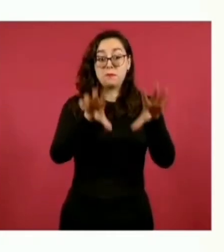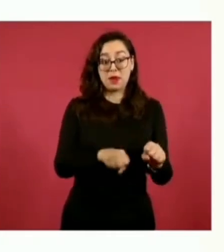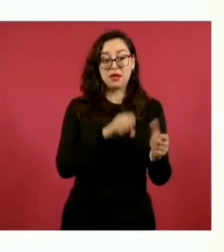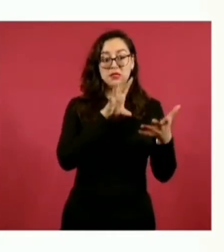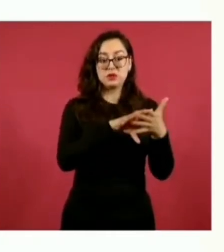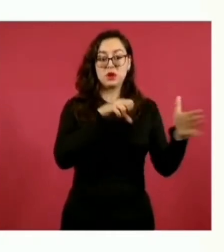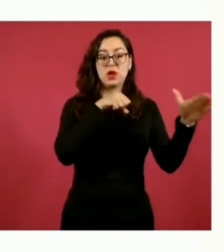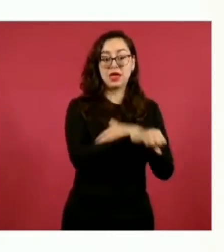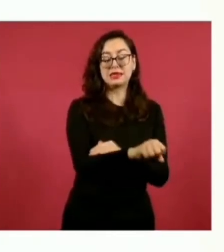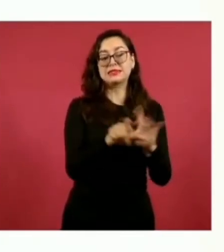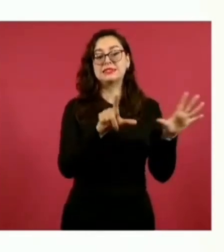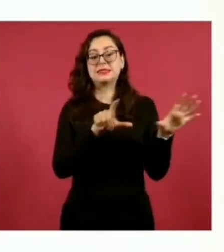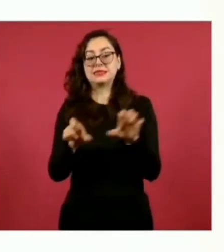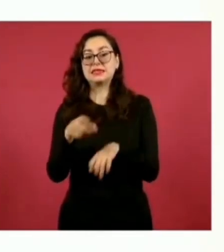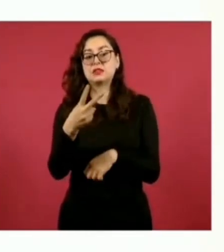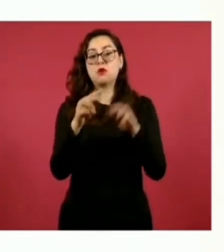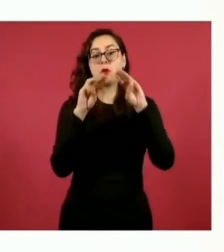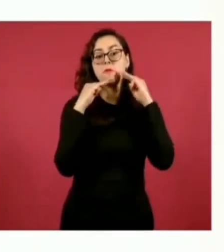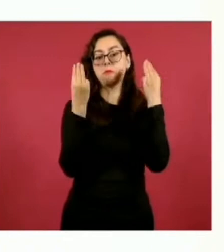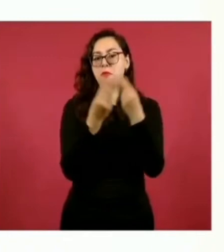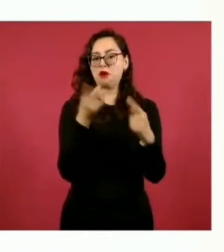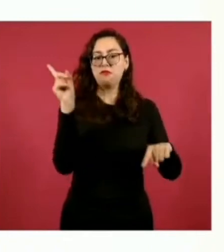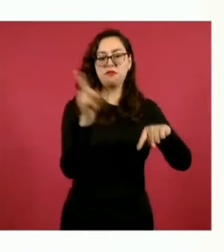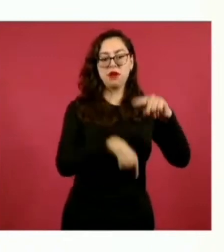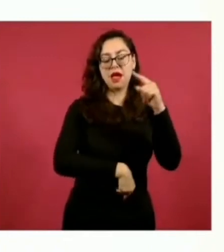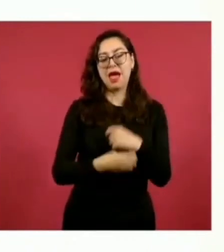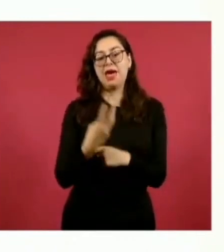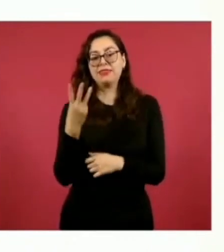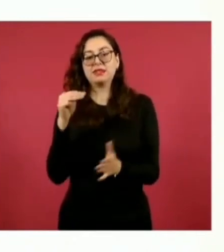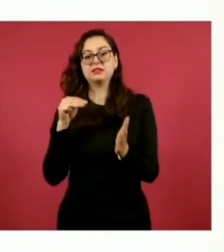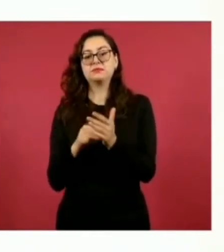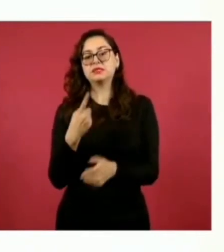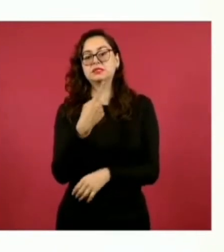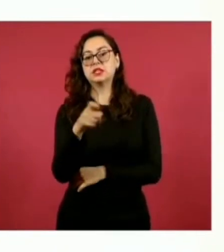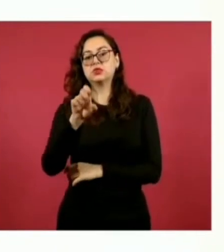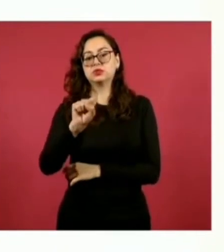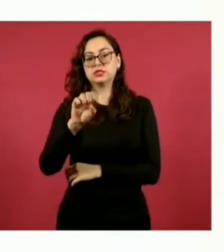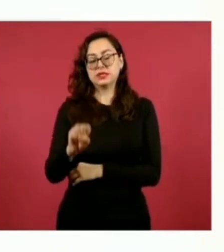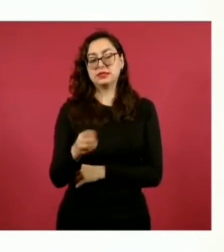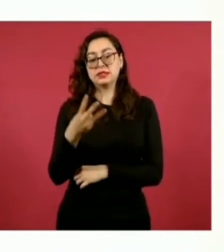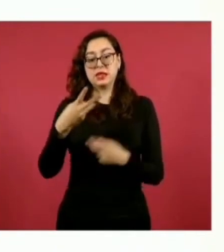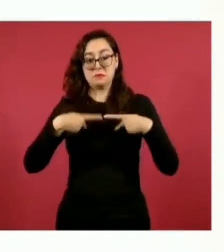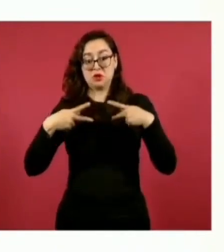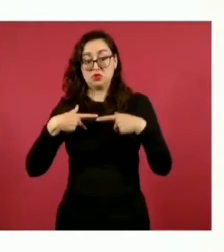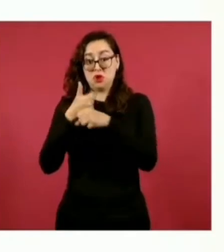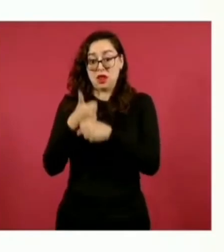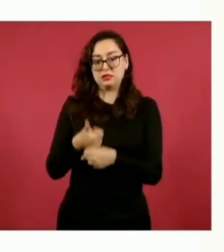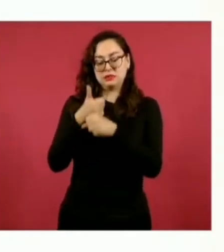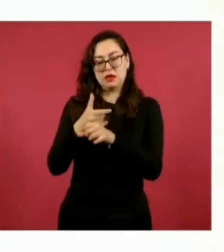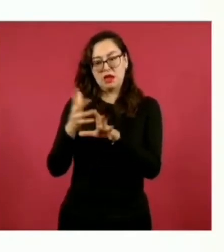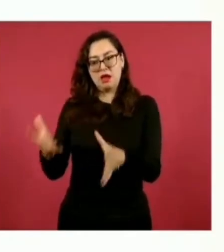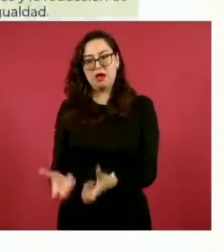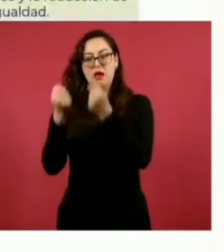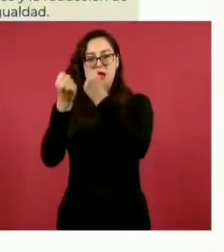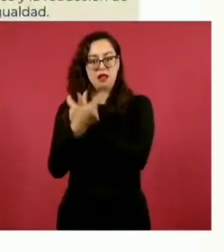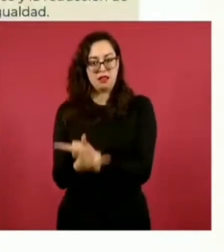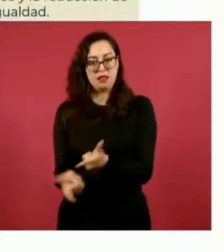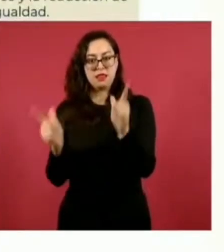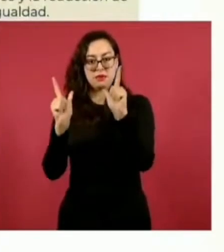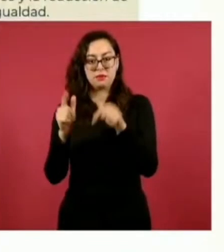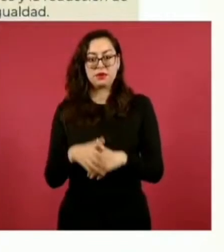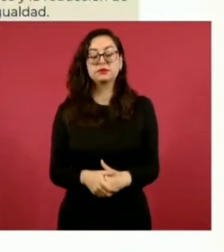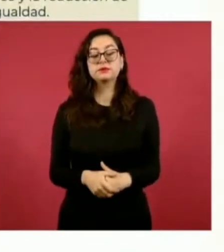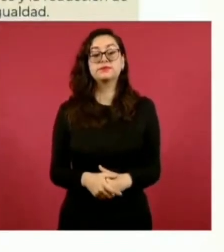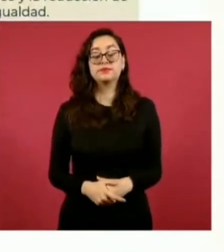desarticuladas y 3163 víctimas liberadas adelante eh el